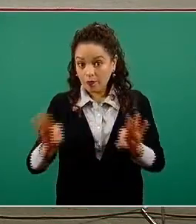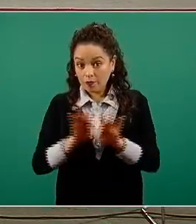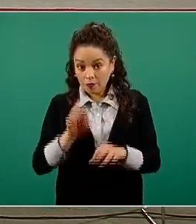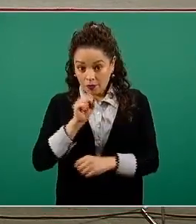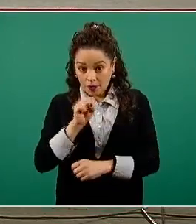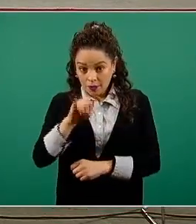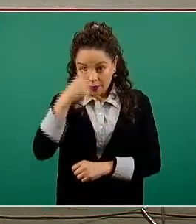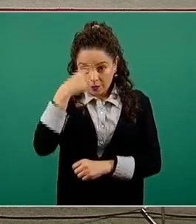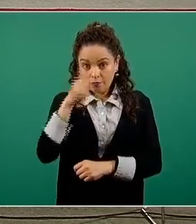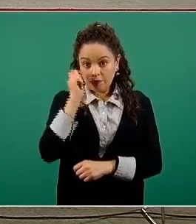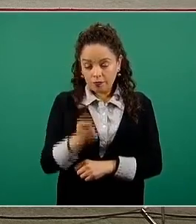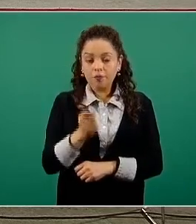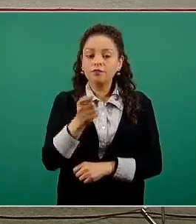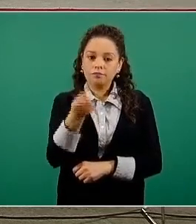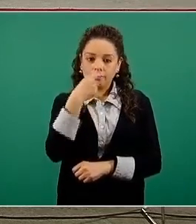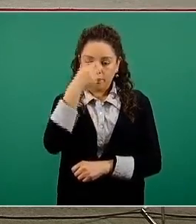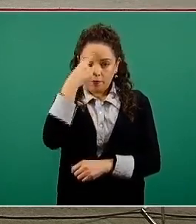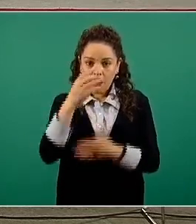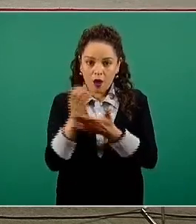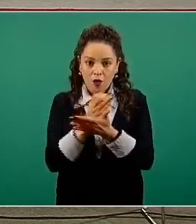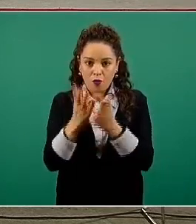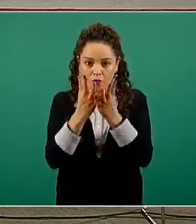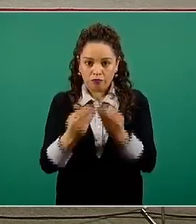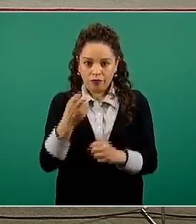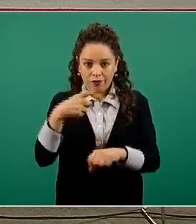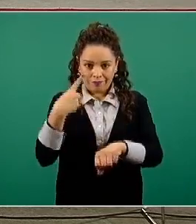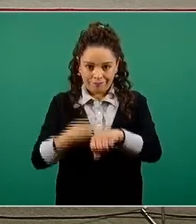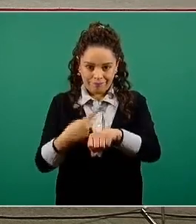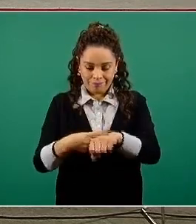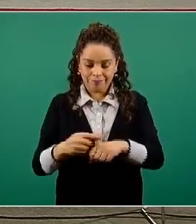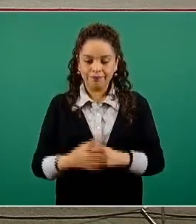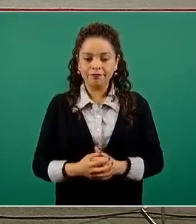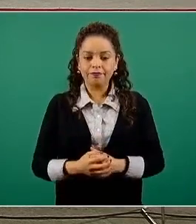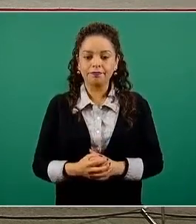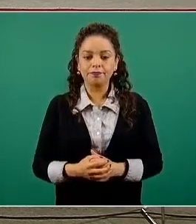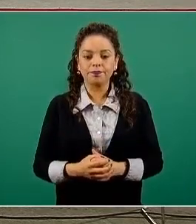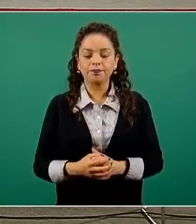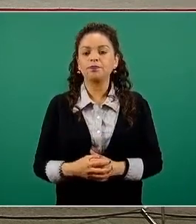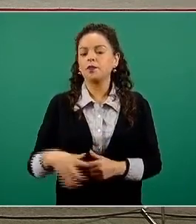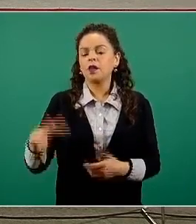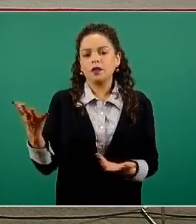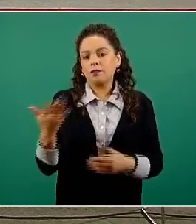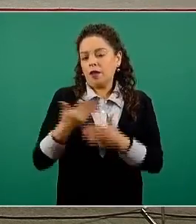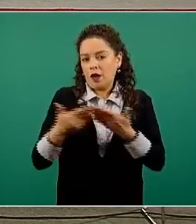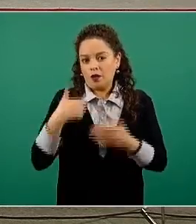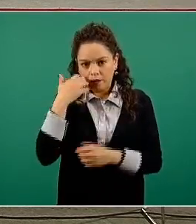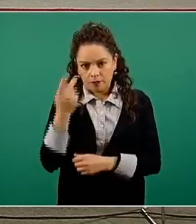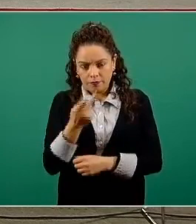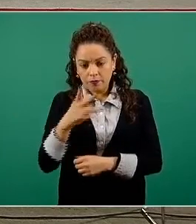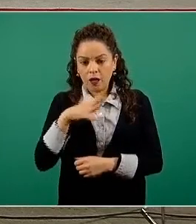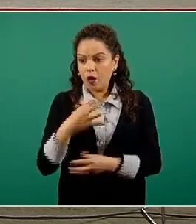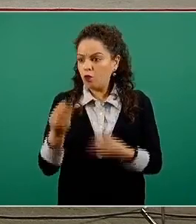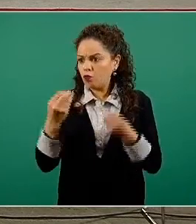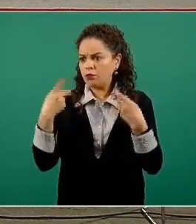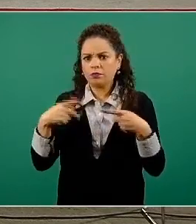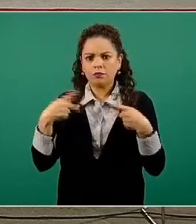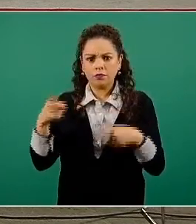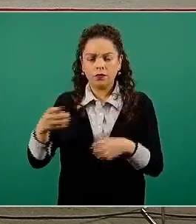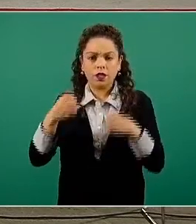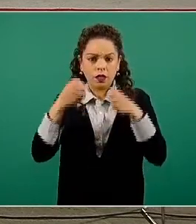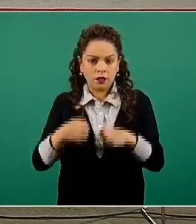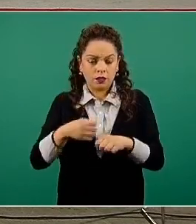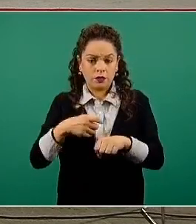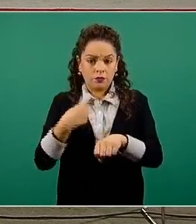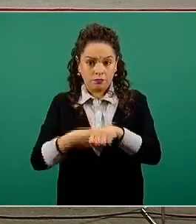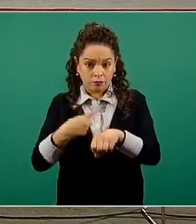el tratamiento de la enfermedad. Ahora, hay muchas personas con enfermedad leve o con enfermedad media, ¿no?, a las que les